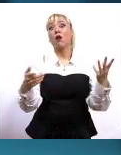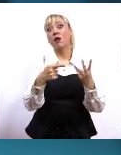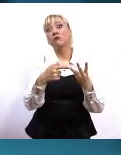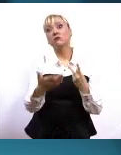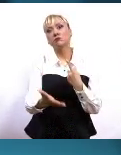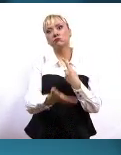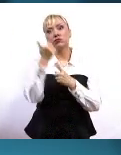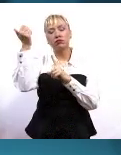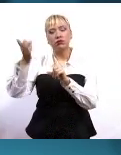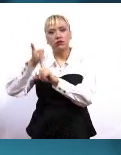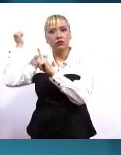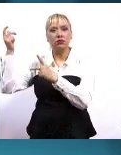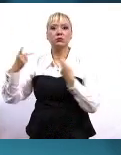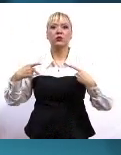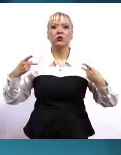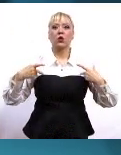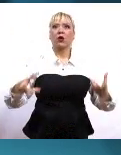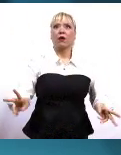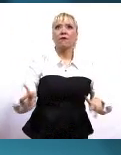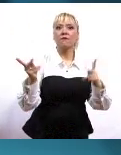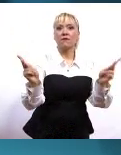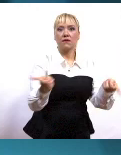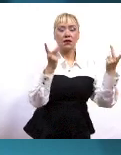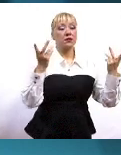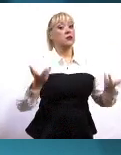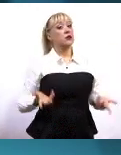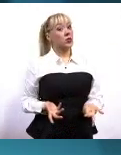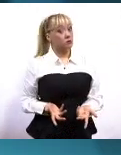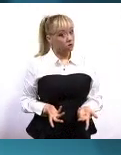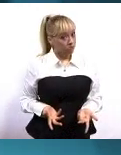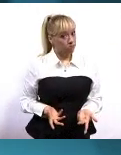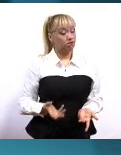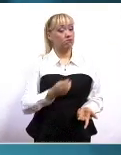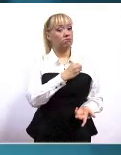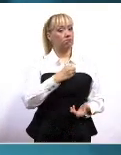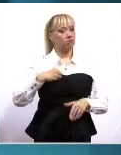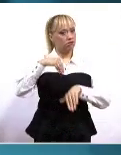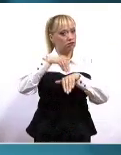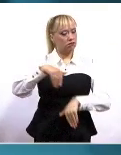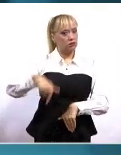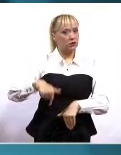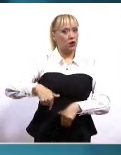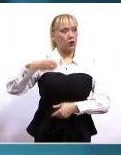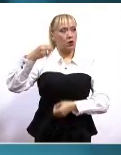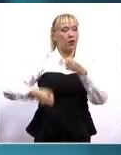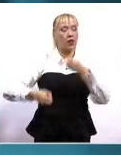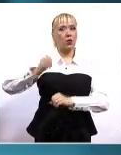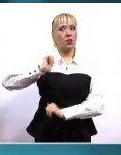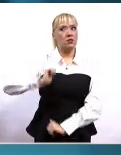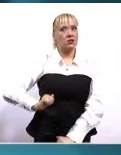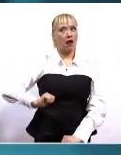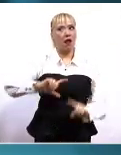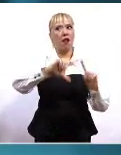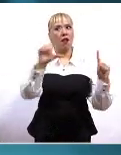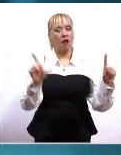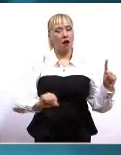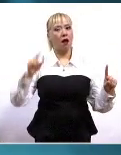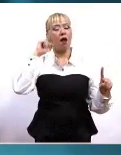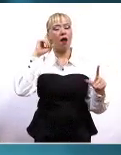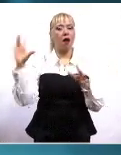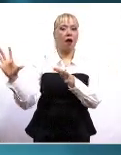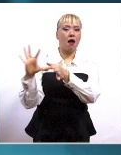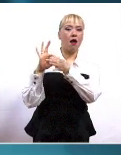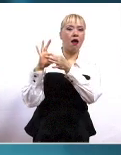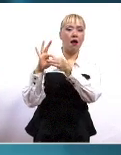personas. Indicó que en principio se identifican las obligaciones que tiene que cumplir el Poder Judicial, las homologan e identifican los tratados